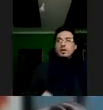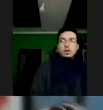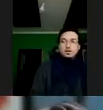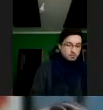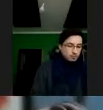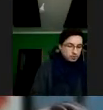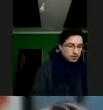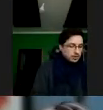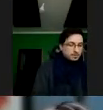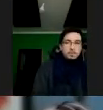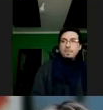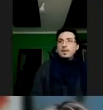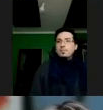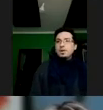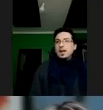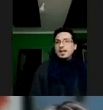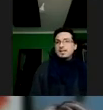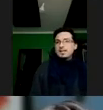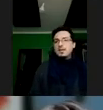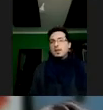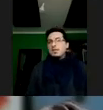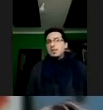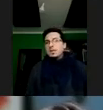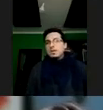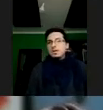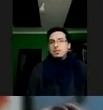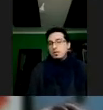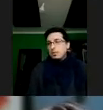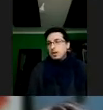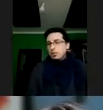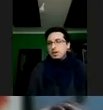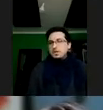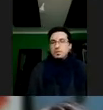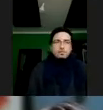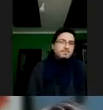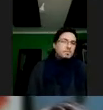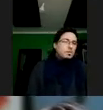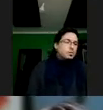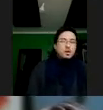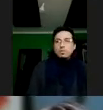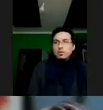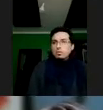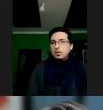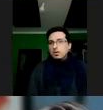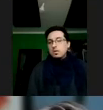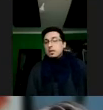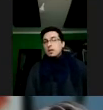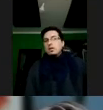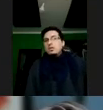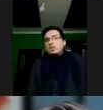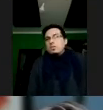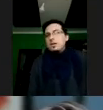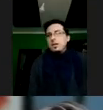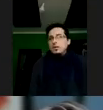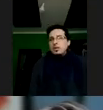Gracias, profesora, por el alcance. Sí, es verdad. Hay veces que, de hecho, a mí también en un principio, cuando estaba estudiando como usted, no entendía